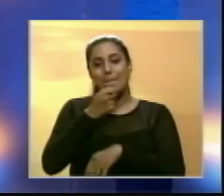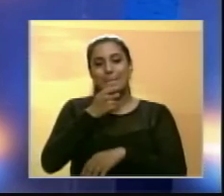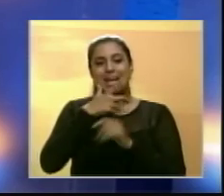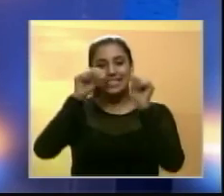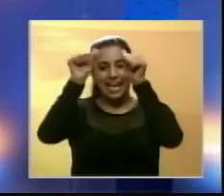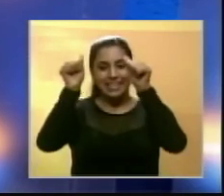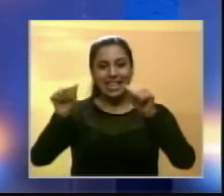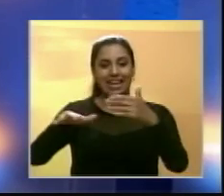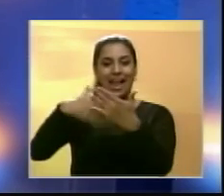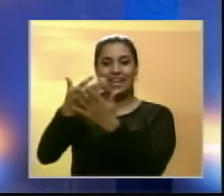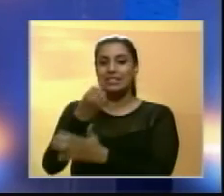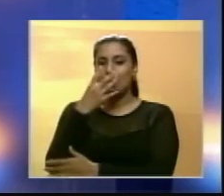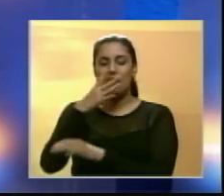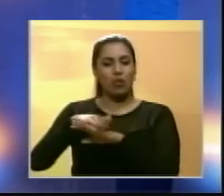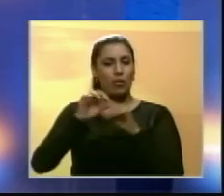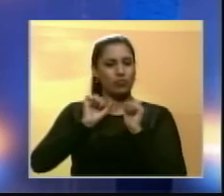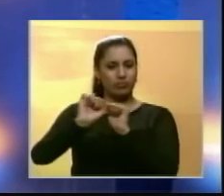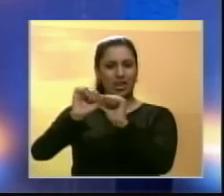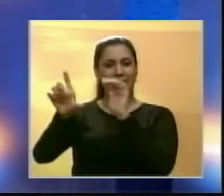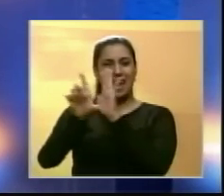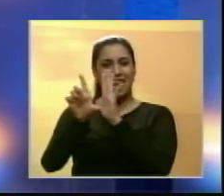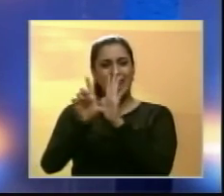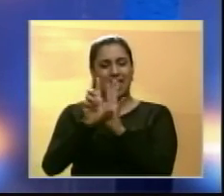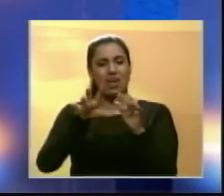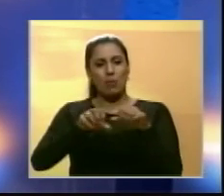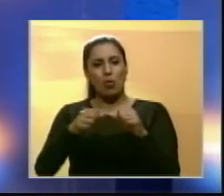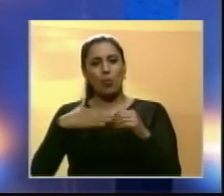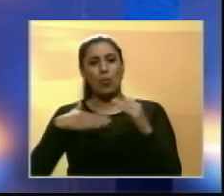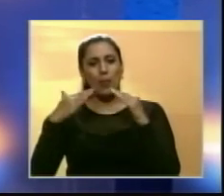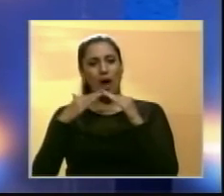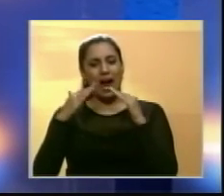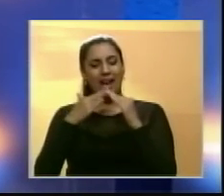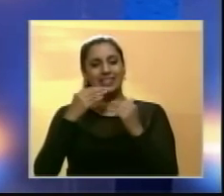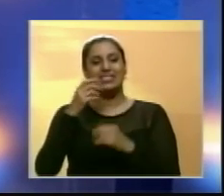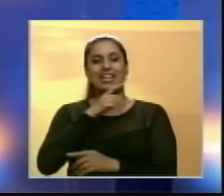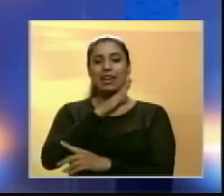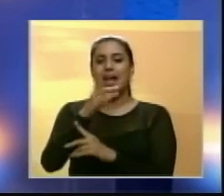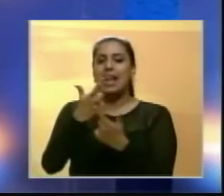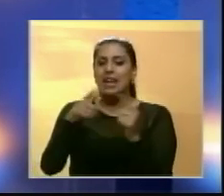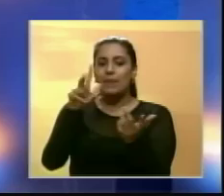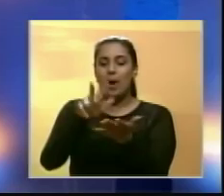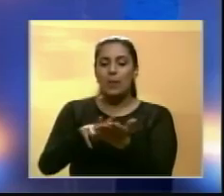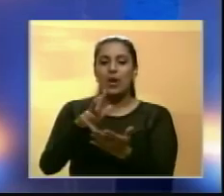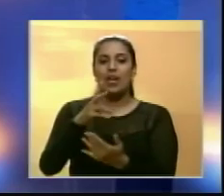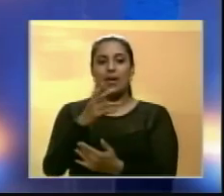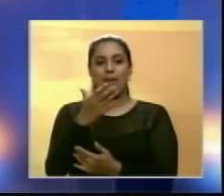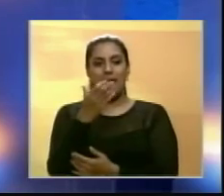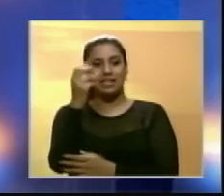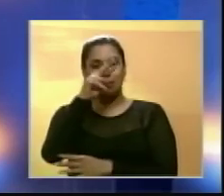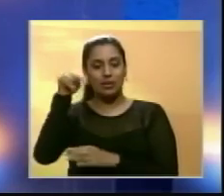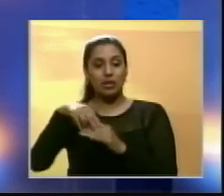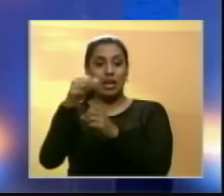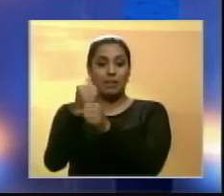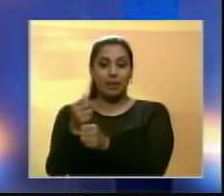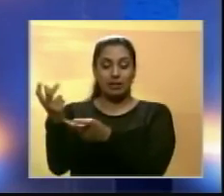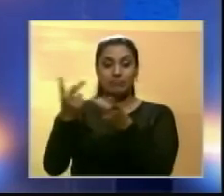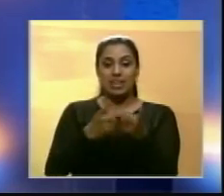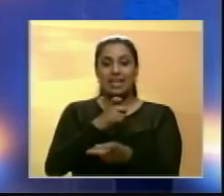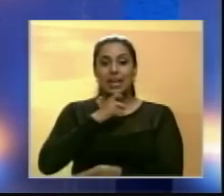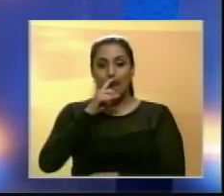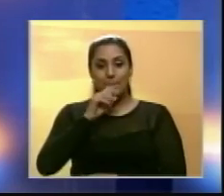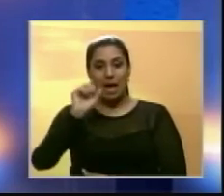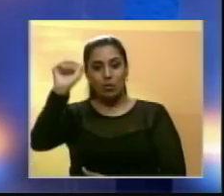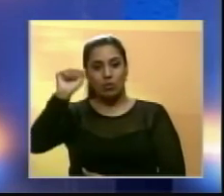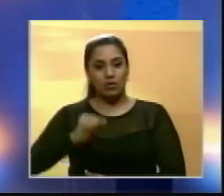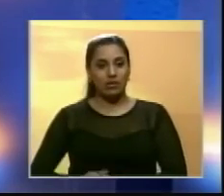Artes hasta Miraflores en rechazo a la ley de titularidad de vivienda sancionada por la Asamblea Nacional. Esperan ser recibidos por el presidente de la República,